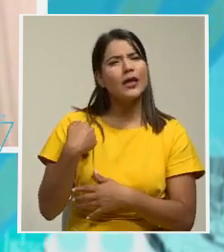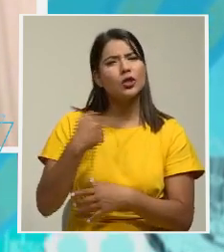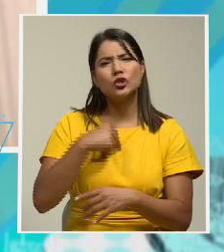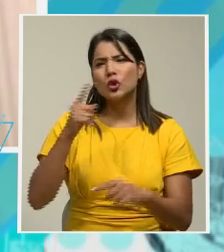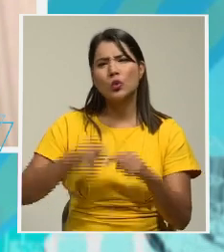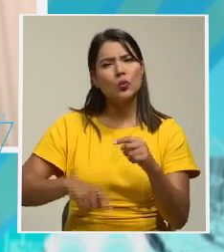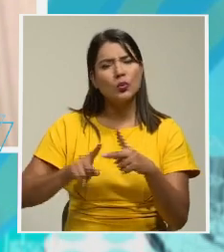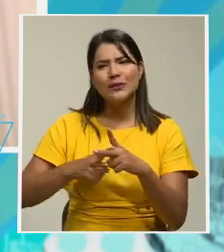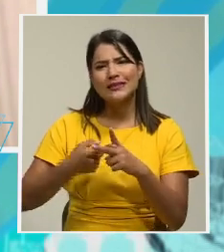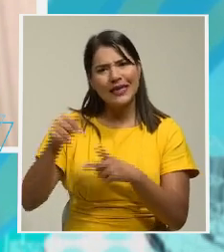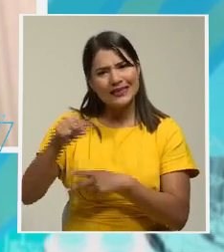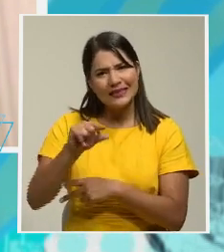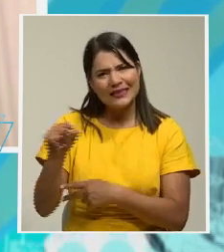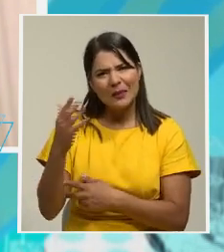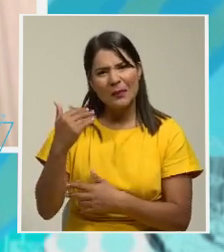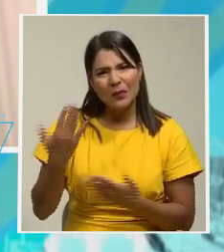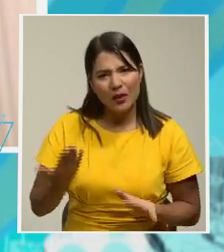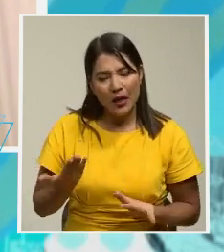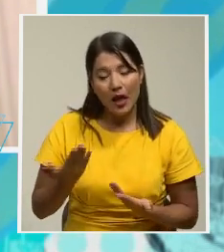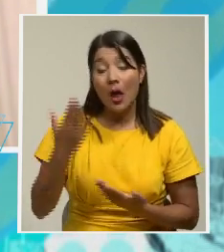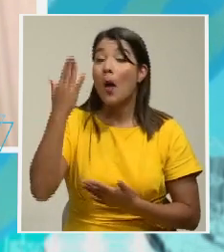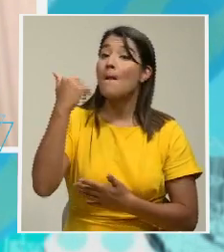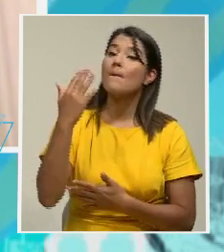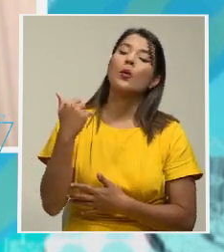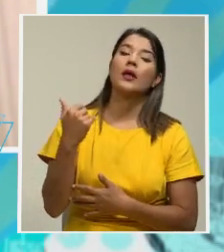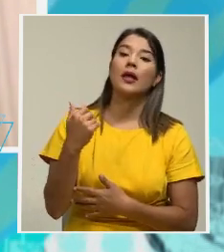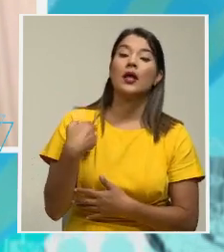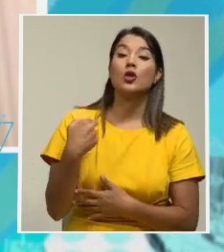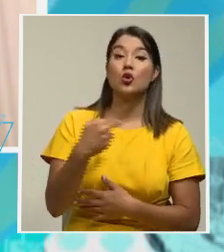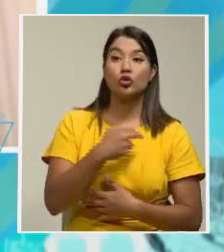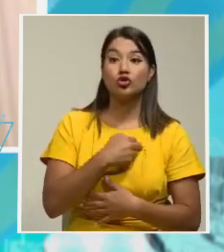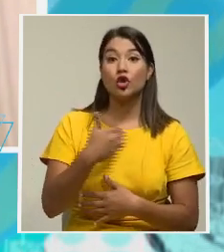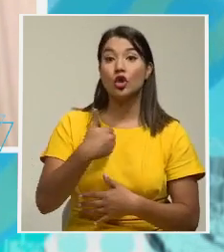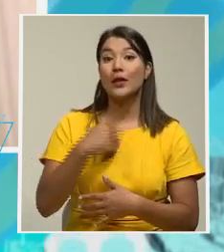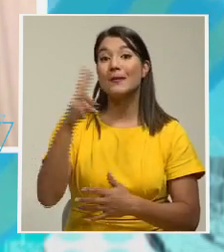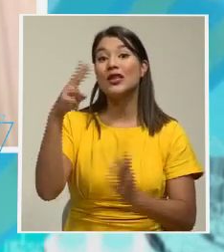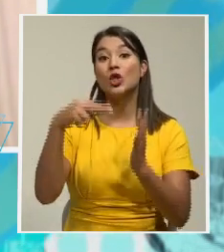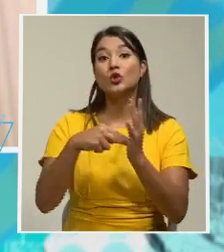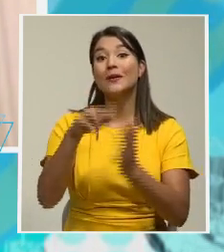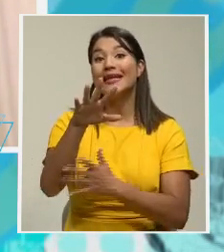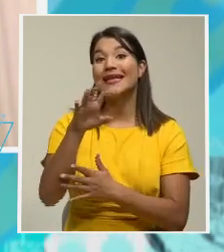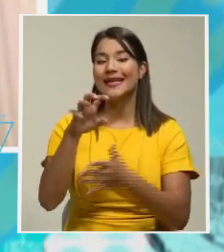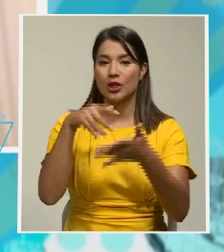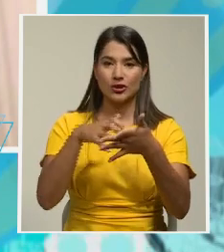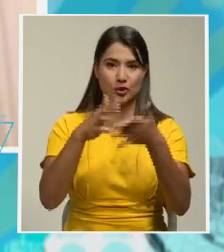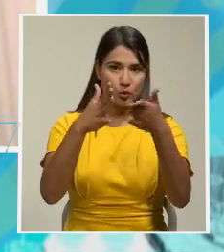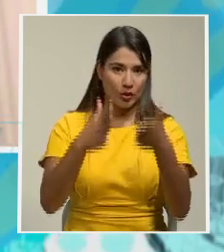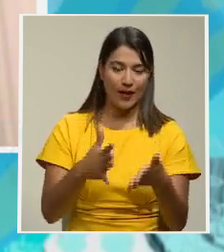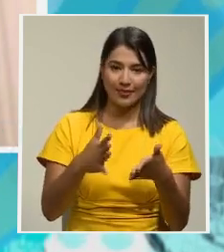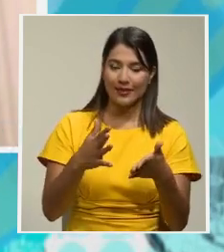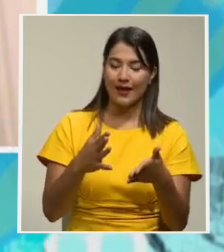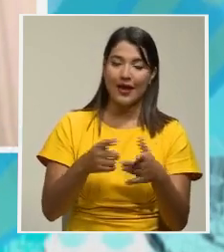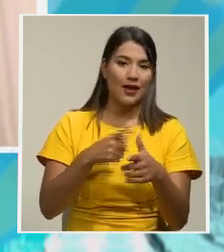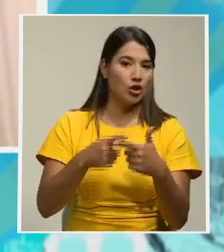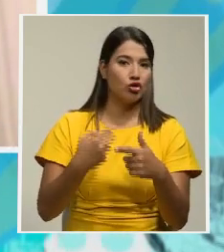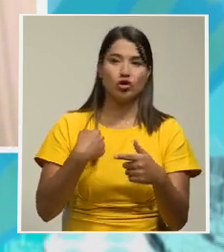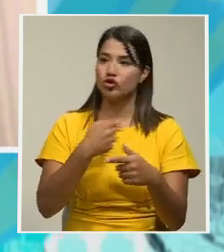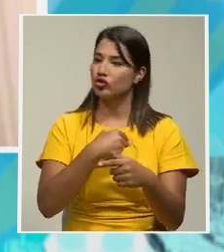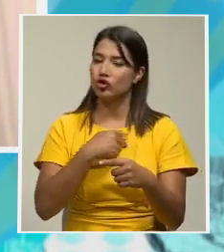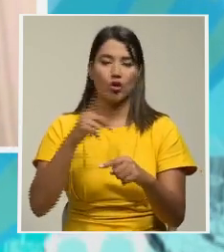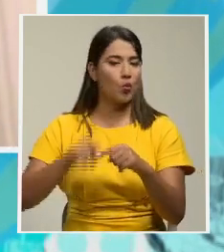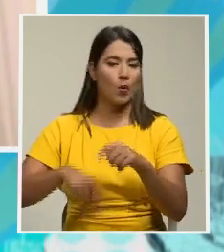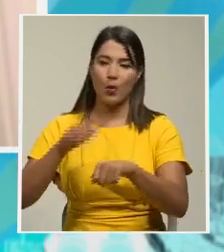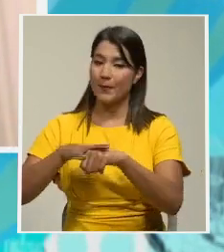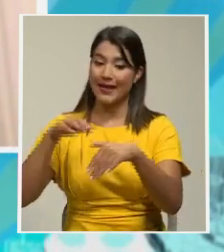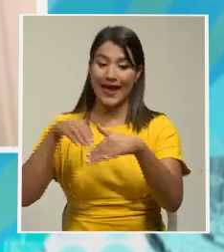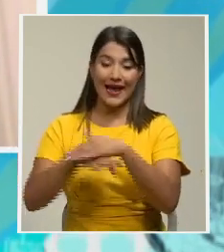esta semana? Porque alrededor de que tenemos 2.500 alumnos, no podemos ingresar ni a los décimos ni a